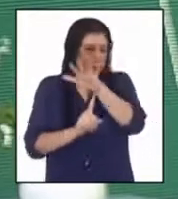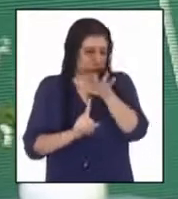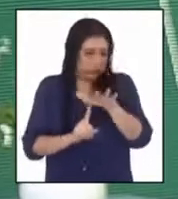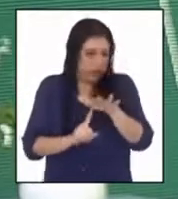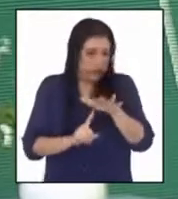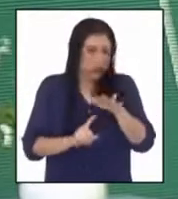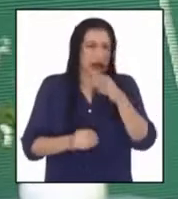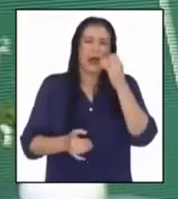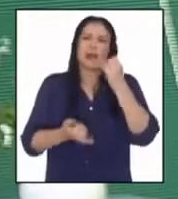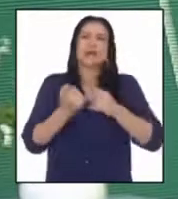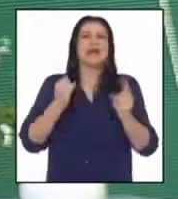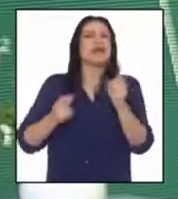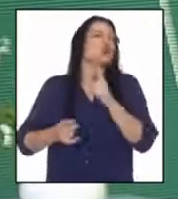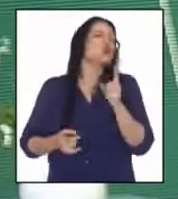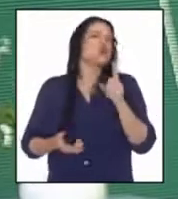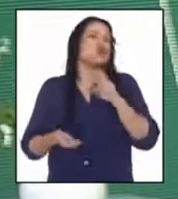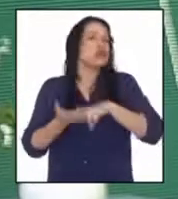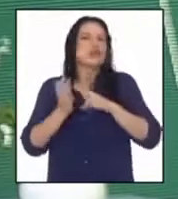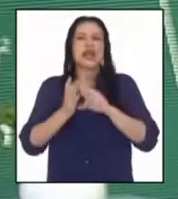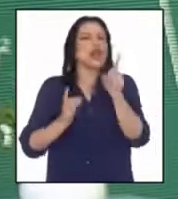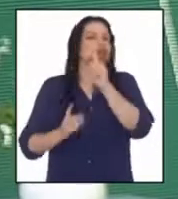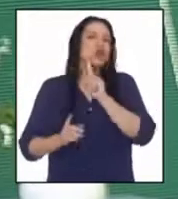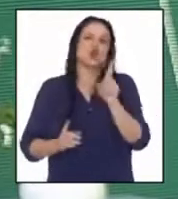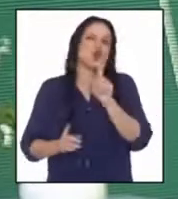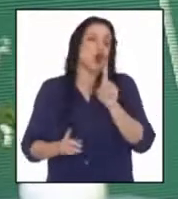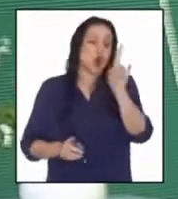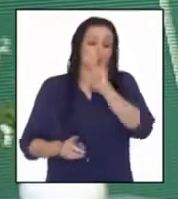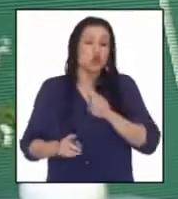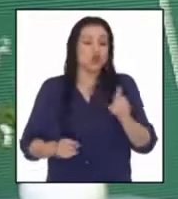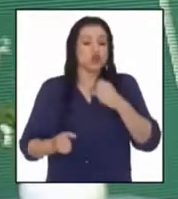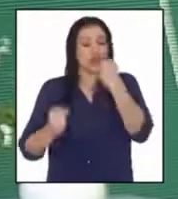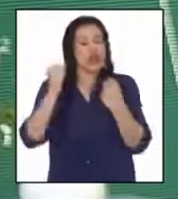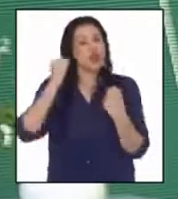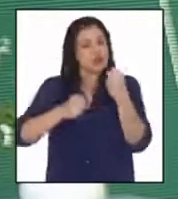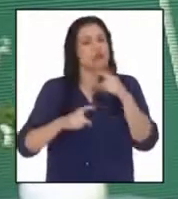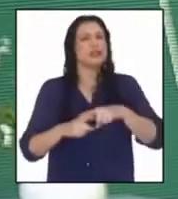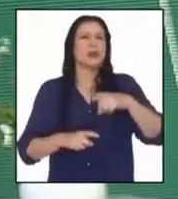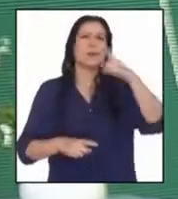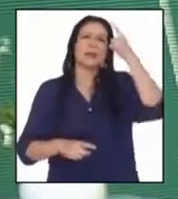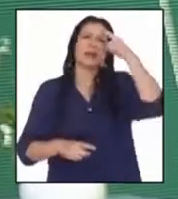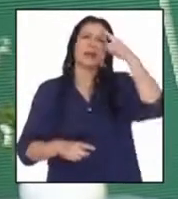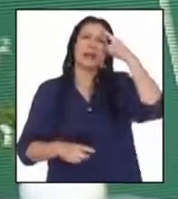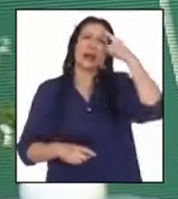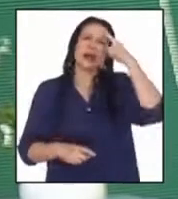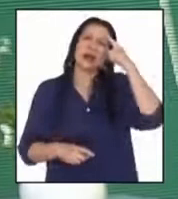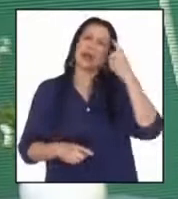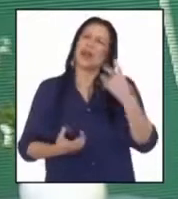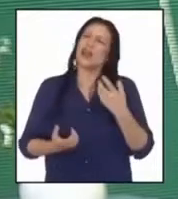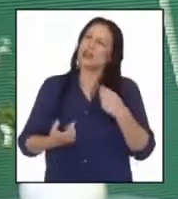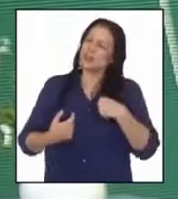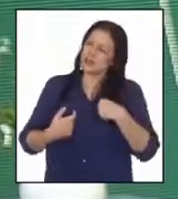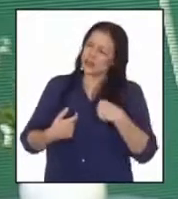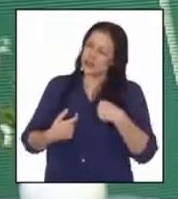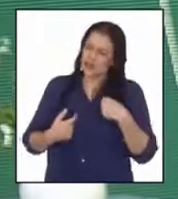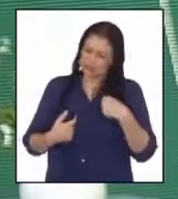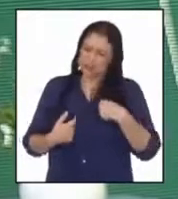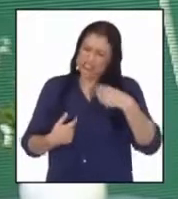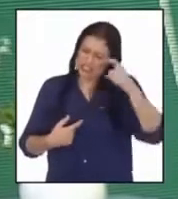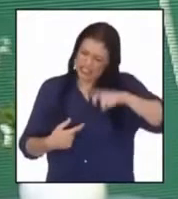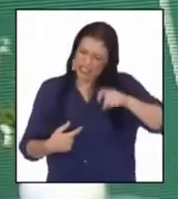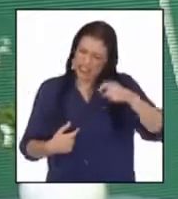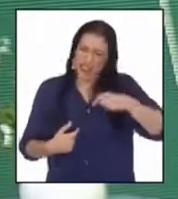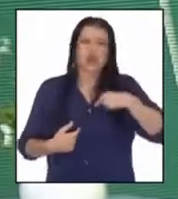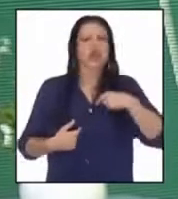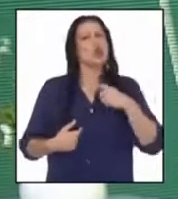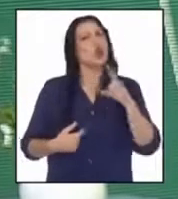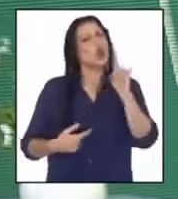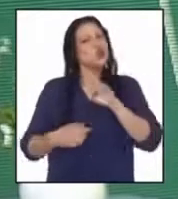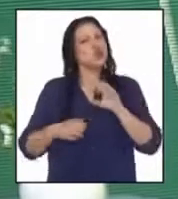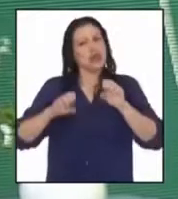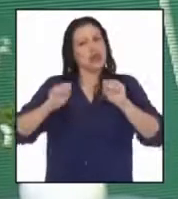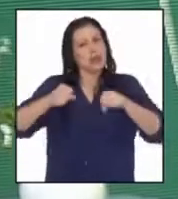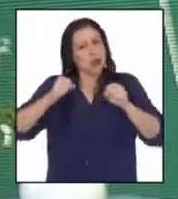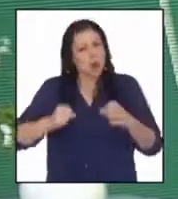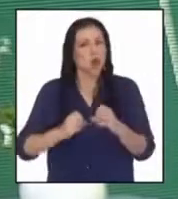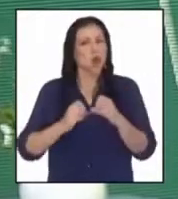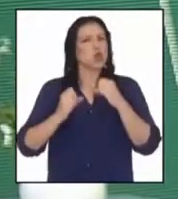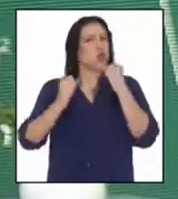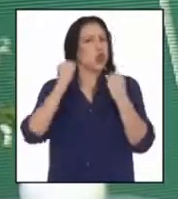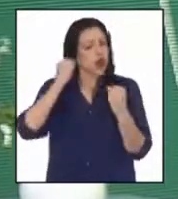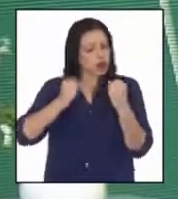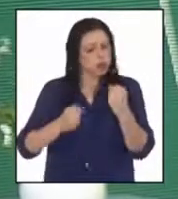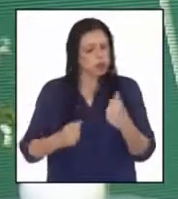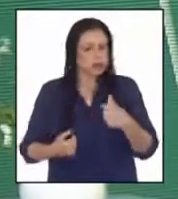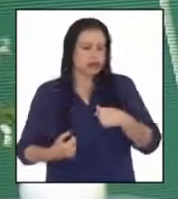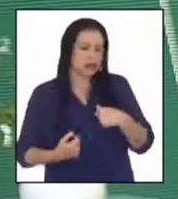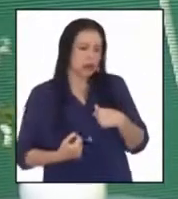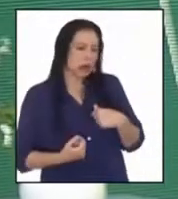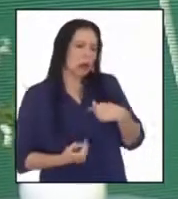no se trata de no utilizar autos, sino de tomar conciencia y evaluar si es necesario salir en transporte motorizado. Y si es así, preguntarnos